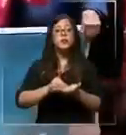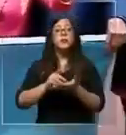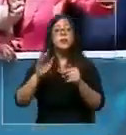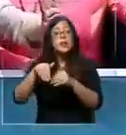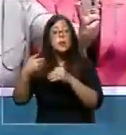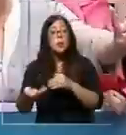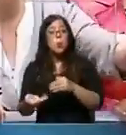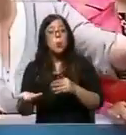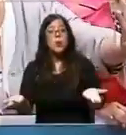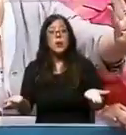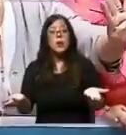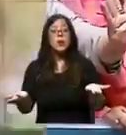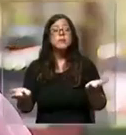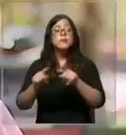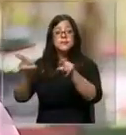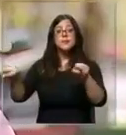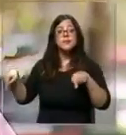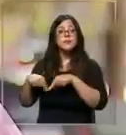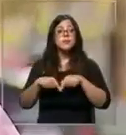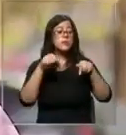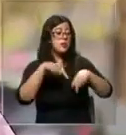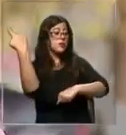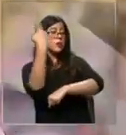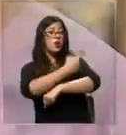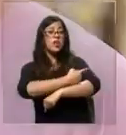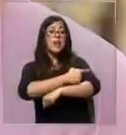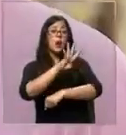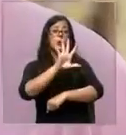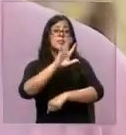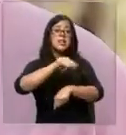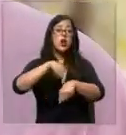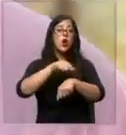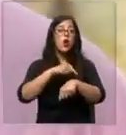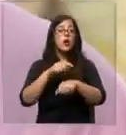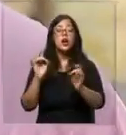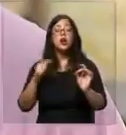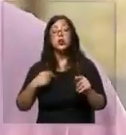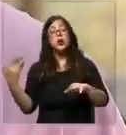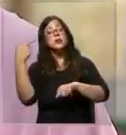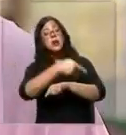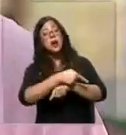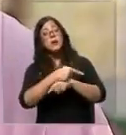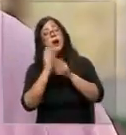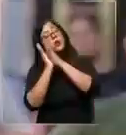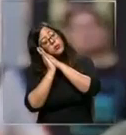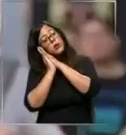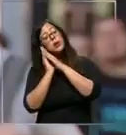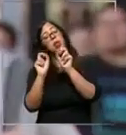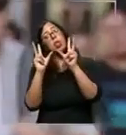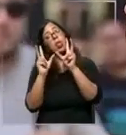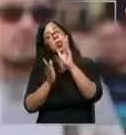y posterior a ello en la sala. Esto es una jornada de 45 horas. Llegaba a dormir, me levantaba a trabajar, nada